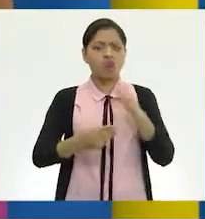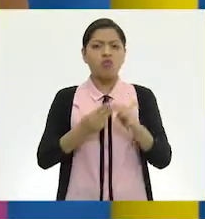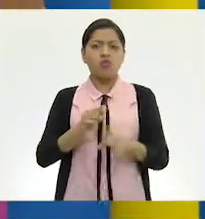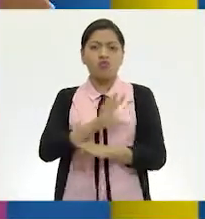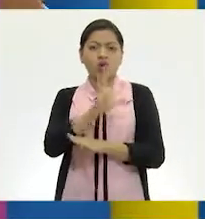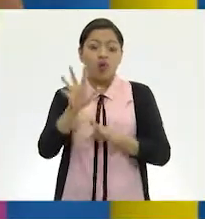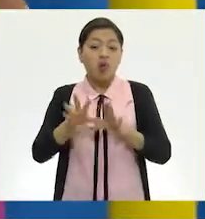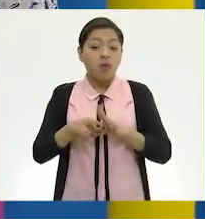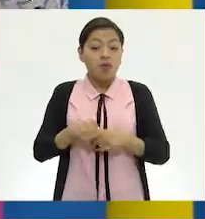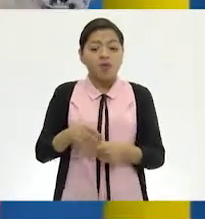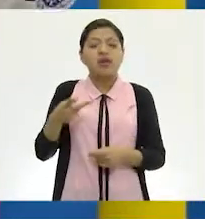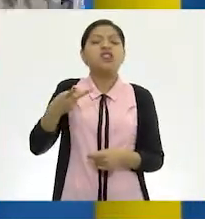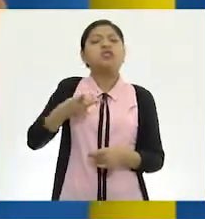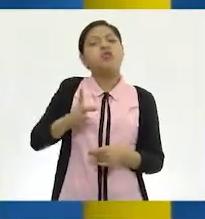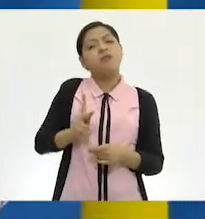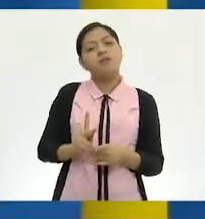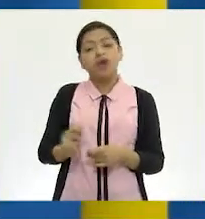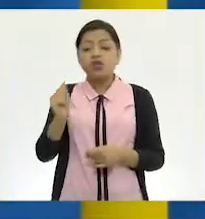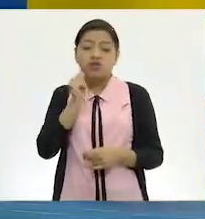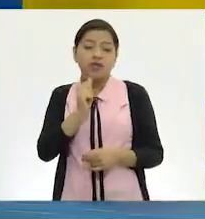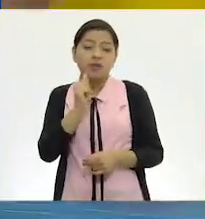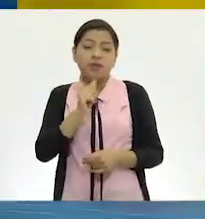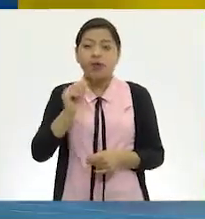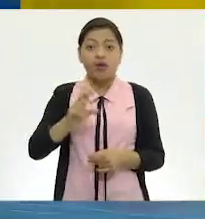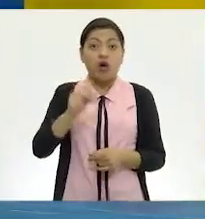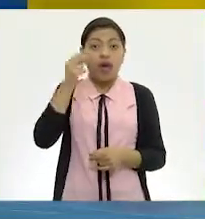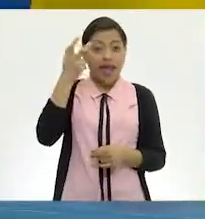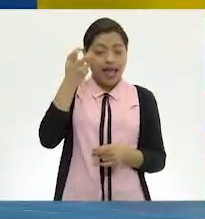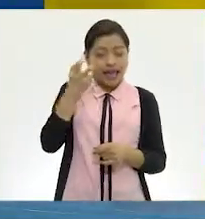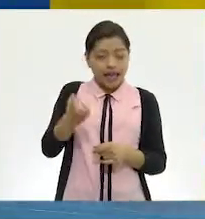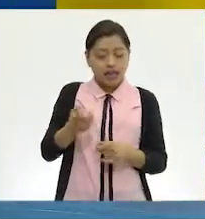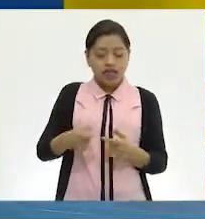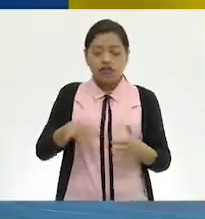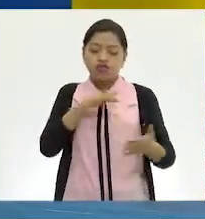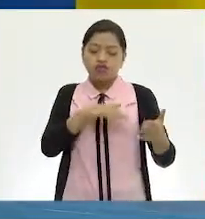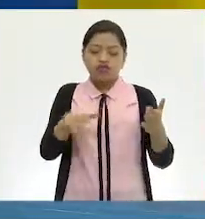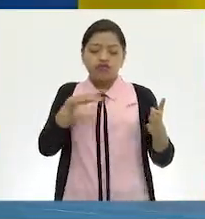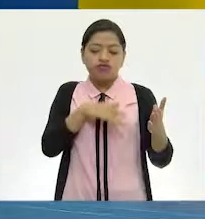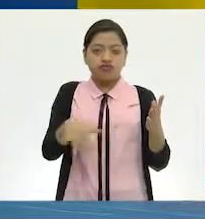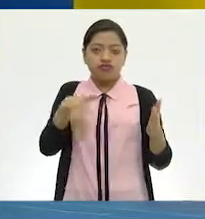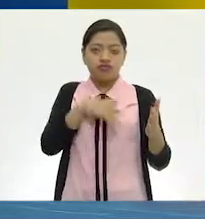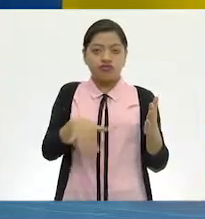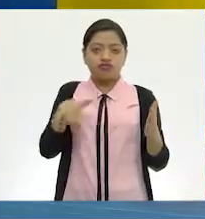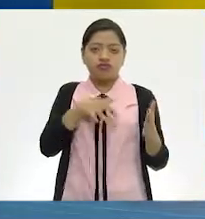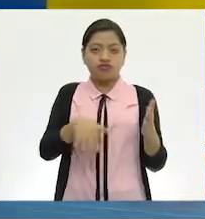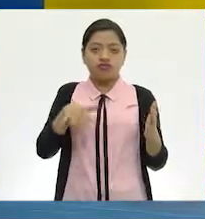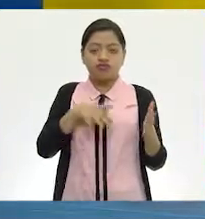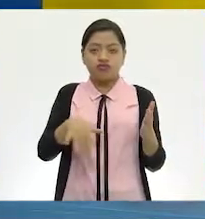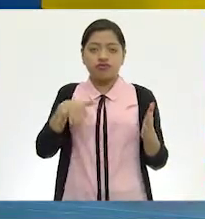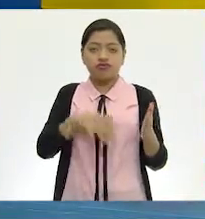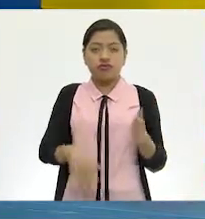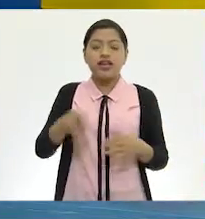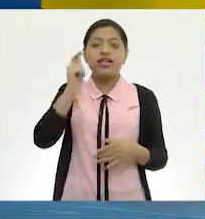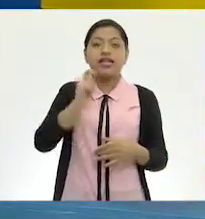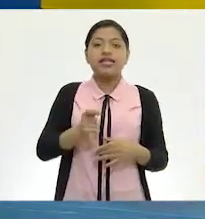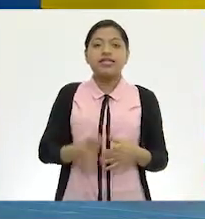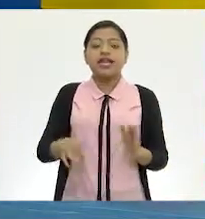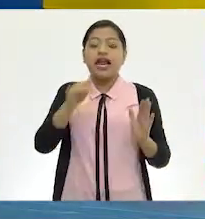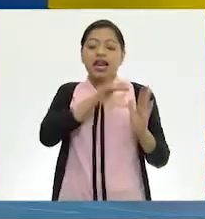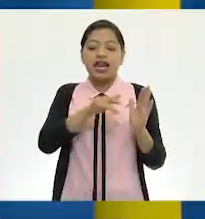Y así vas haciendo la interpretación. Por eso también se le llama lectura